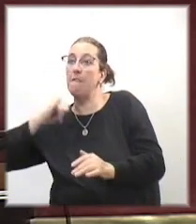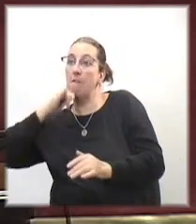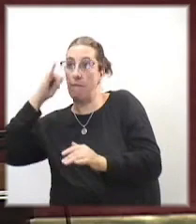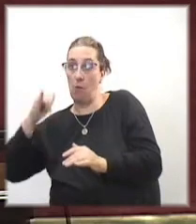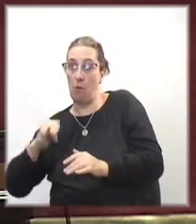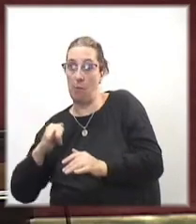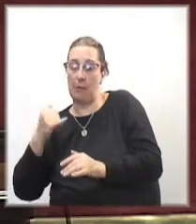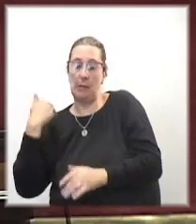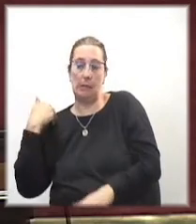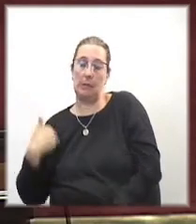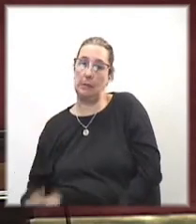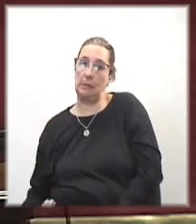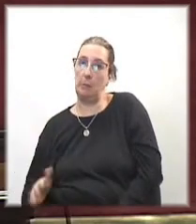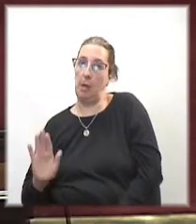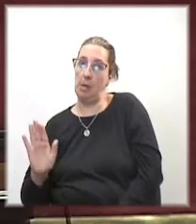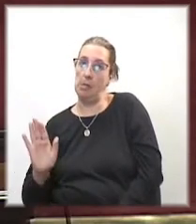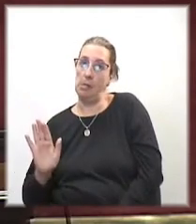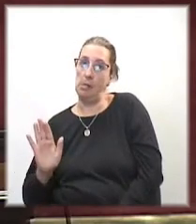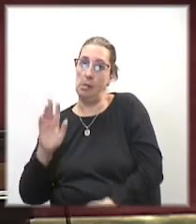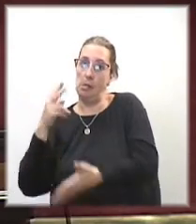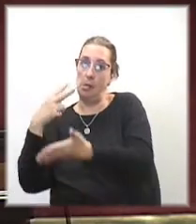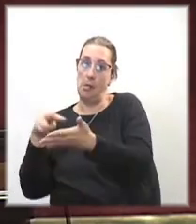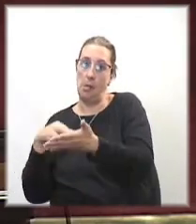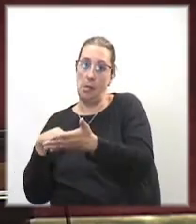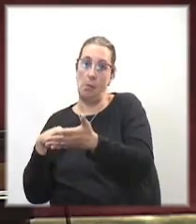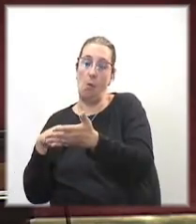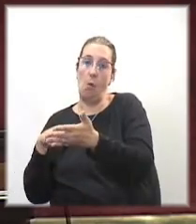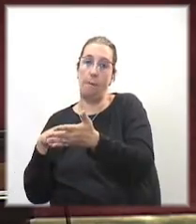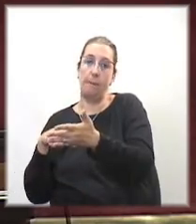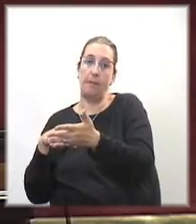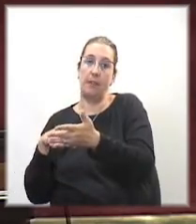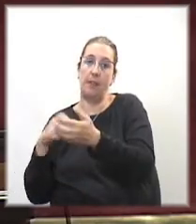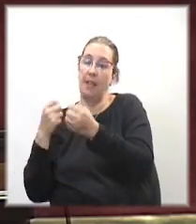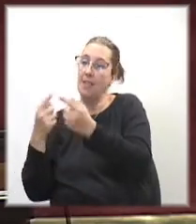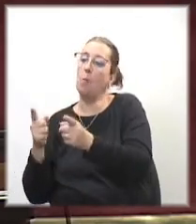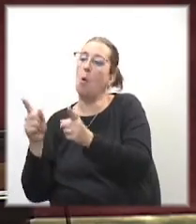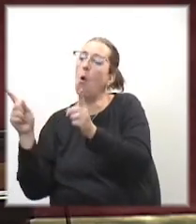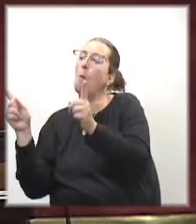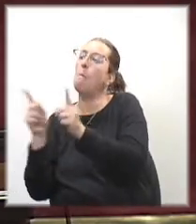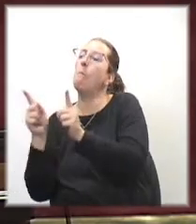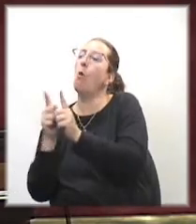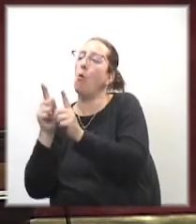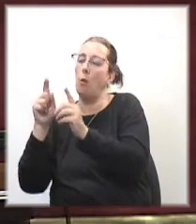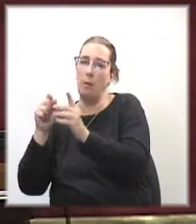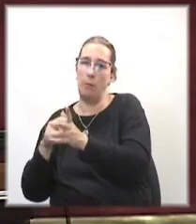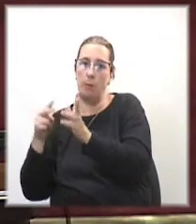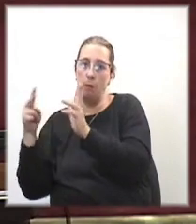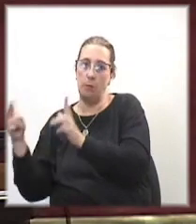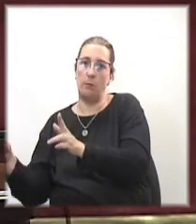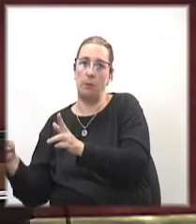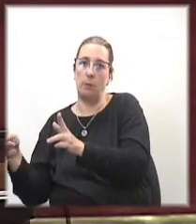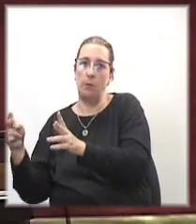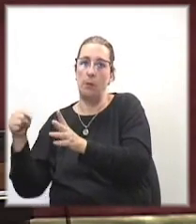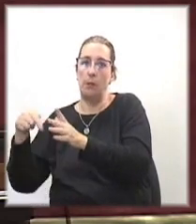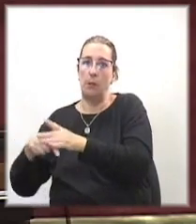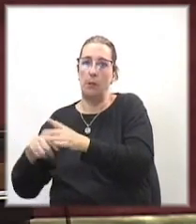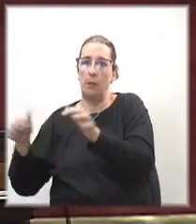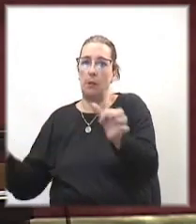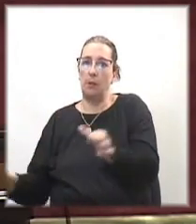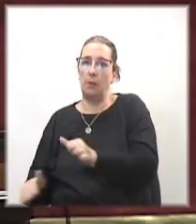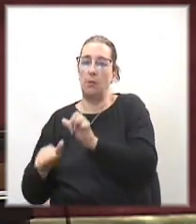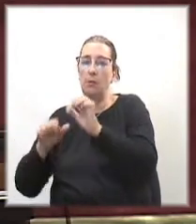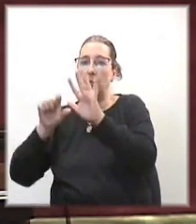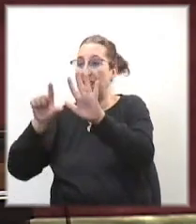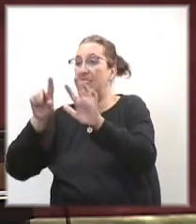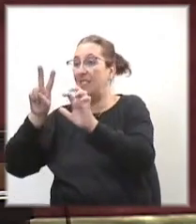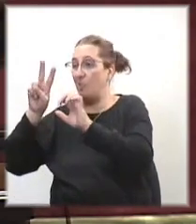que desgraciadamente le dimos muy poco plazo para que él pudiera hacer un informe más profundo y completo, que lo hizo en 72 horas